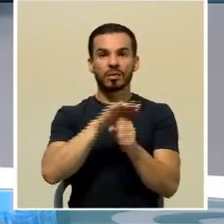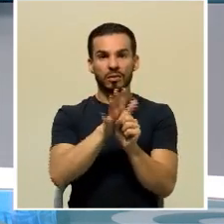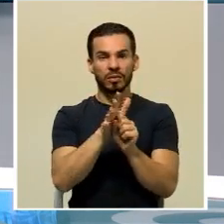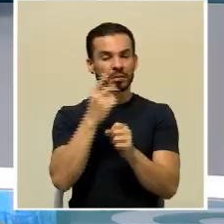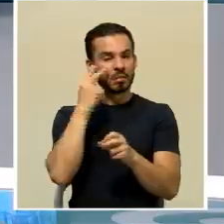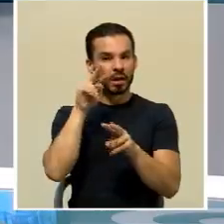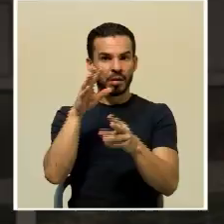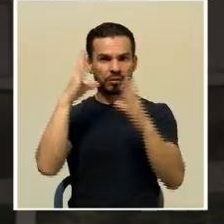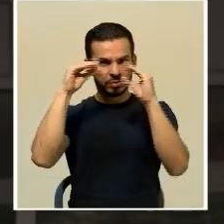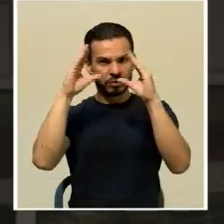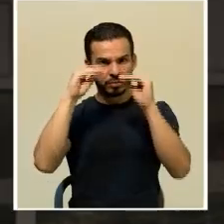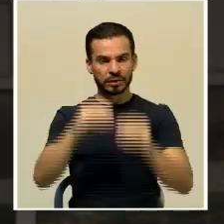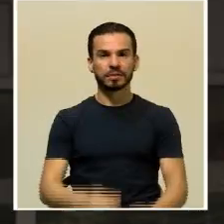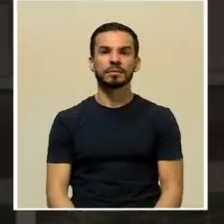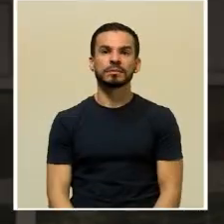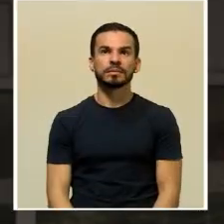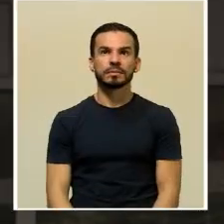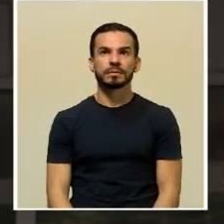información.